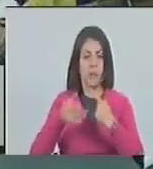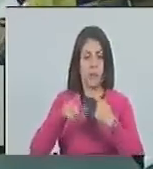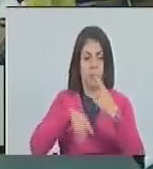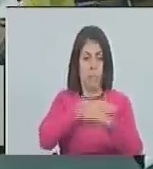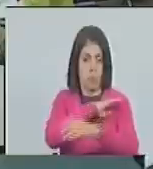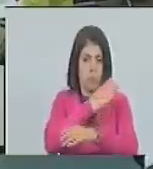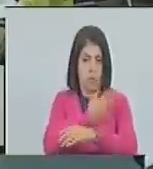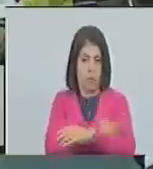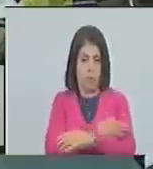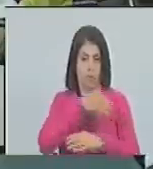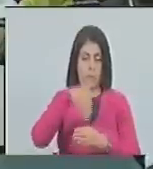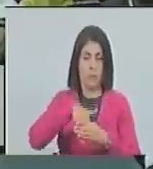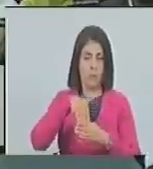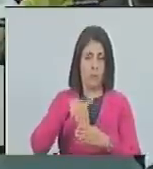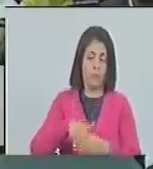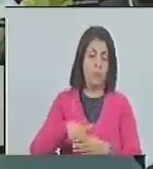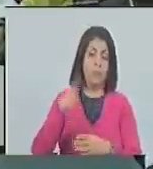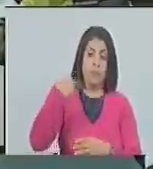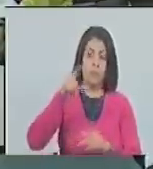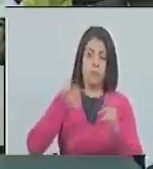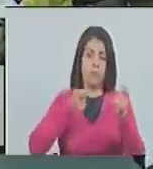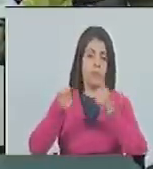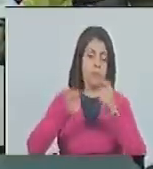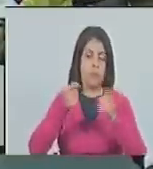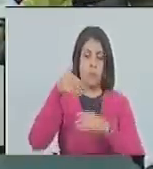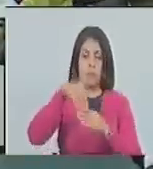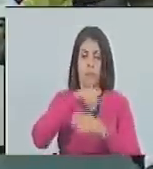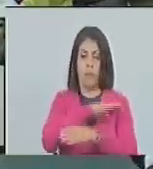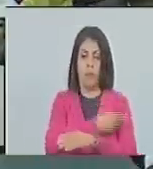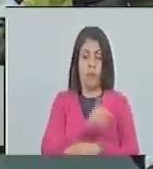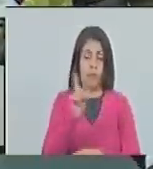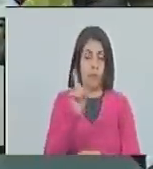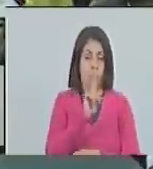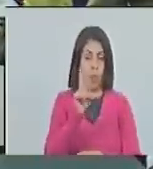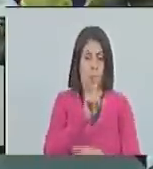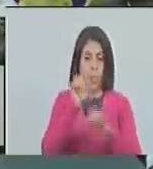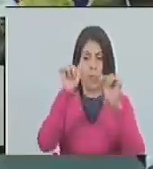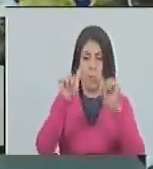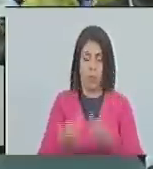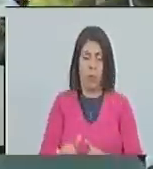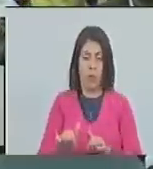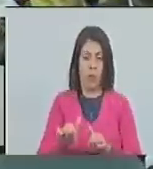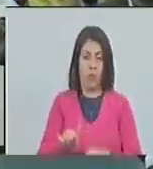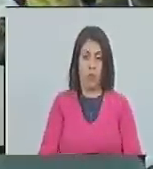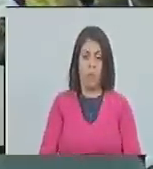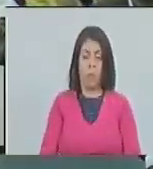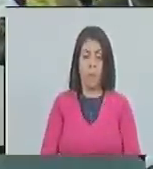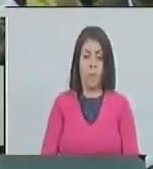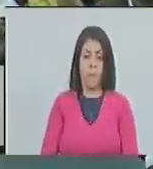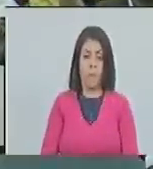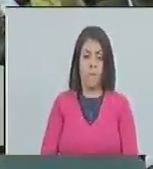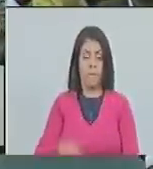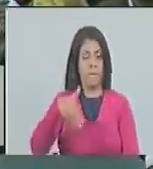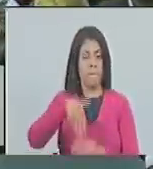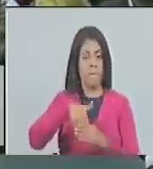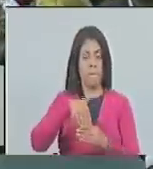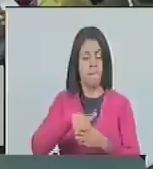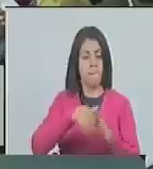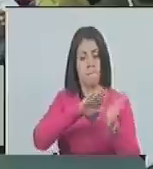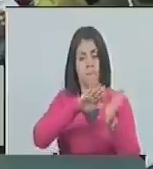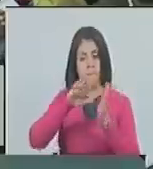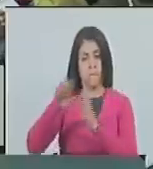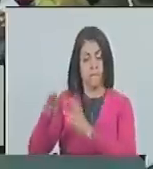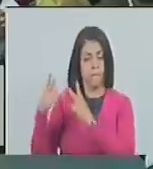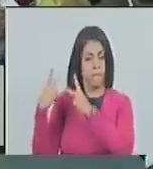poder electoral, que quieren controlar el poder electoral. No, aquí hoy en día el sufragio dejó de ser